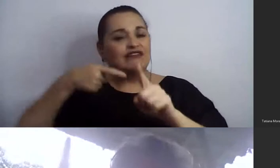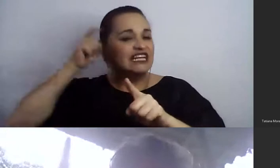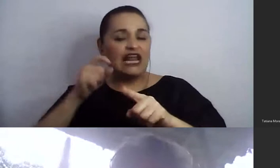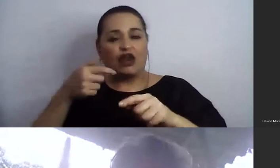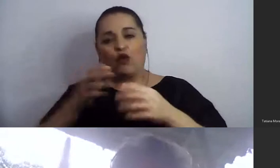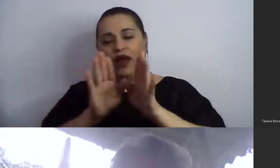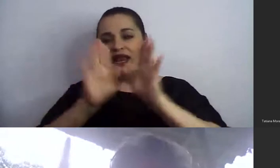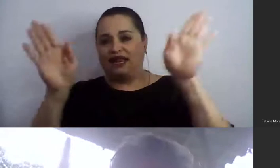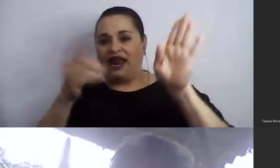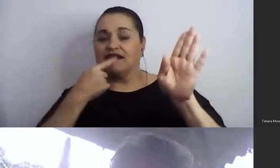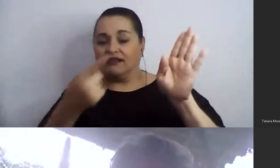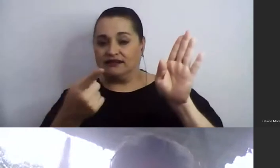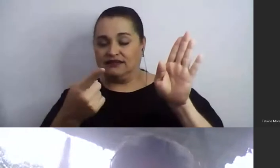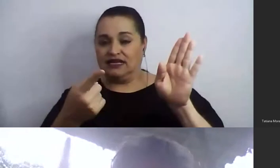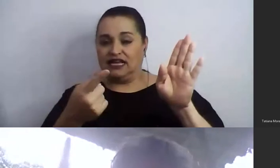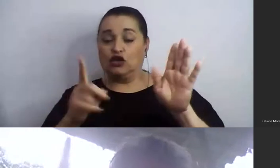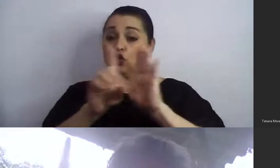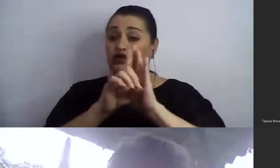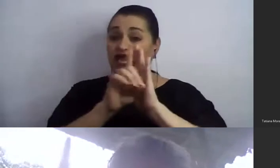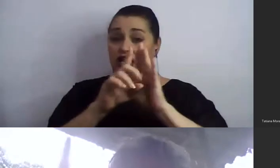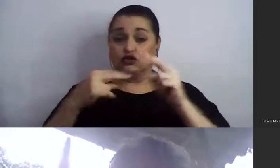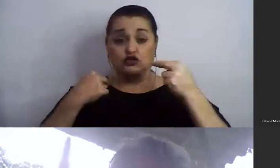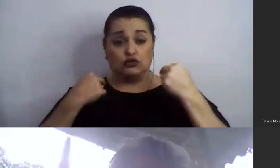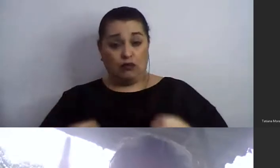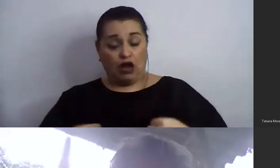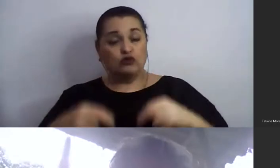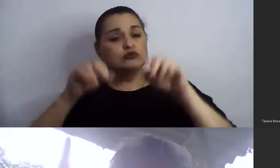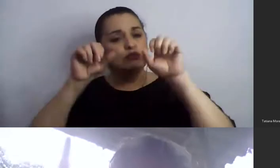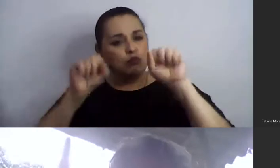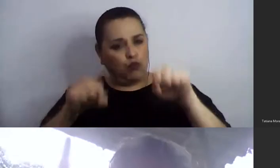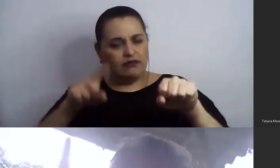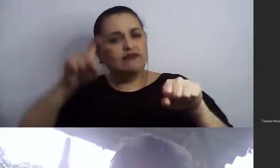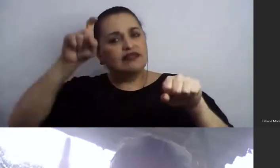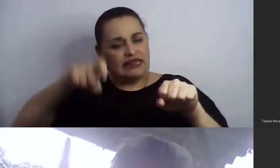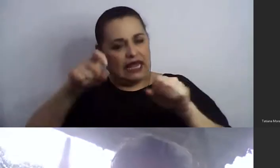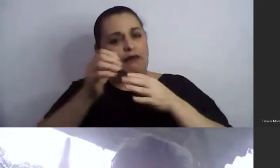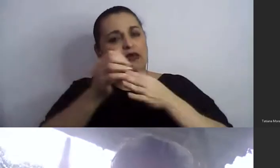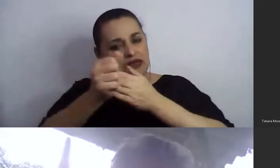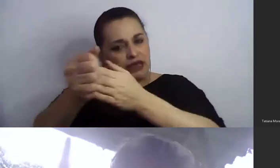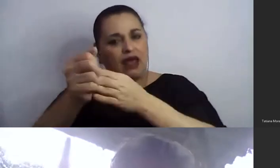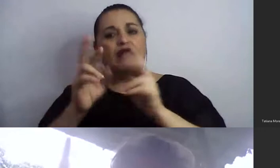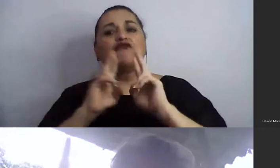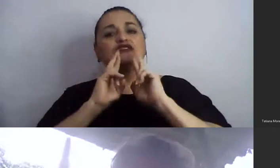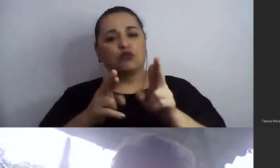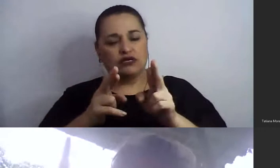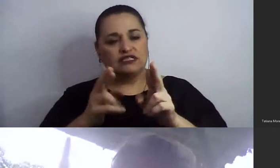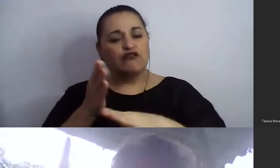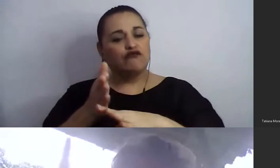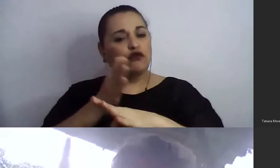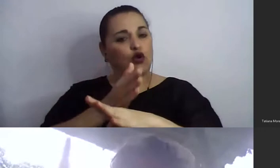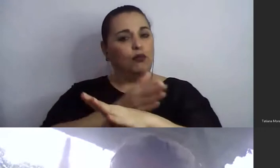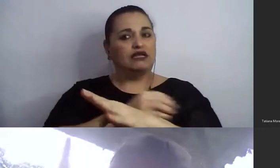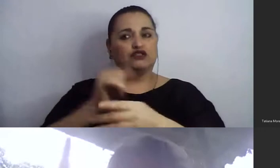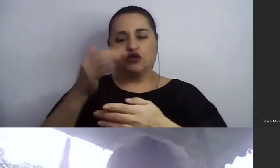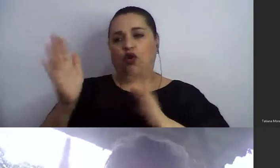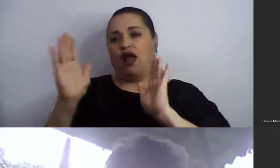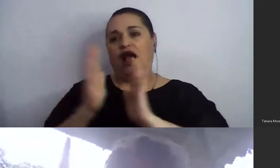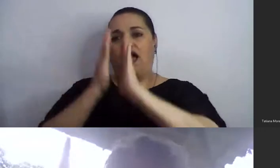al señalar que los derechos humanos pueden y deben guiar la respuesta y la recuperación ante la COVID-19